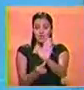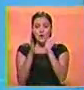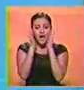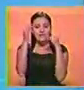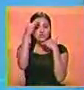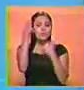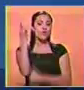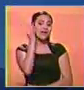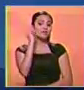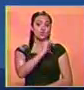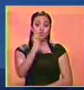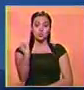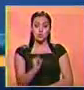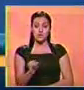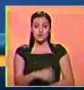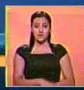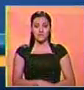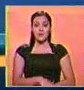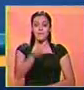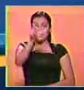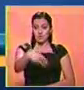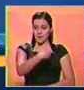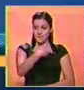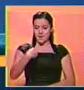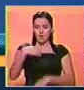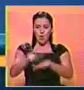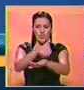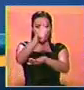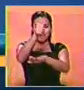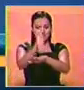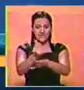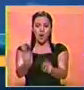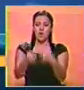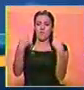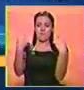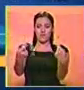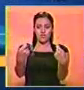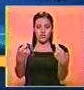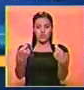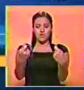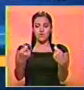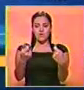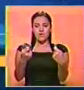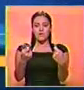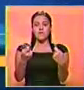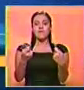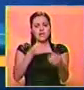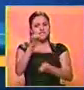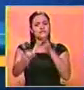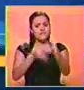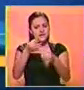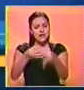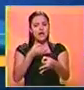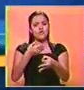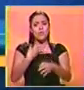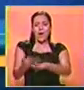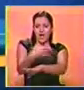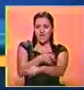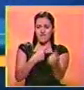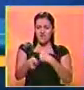las mujeres zulianas. Miembros de la junta directiva del diario Panorama recibieron a clientes y anunciantes para ofrecerles su